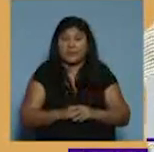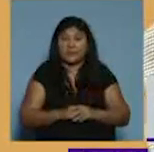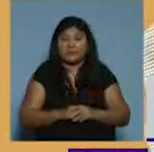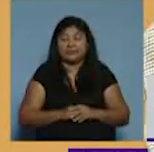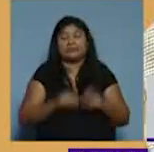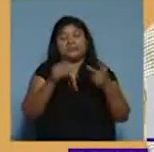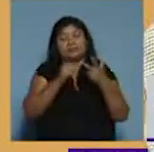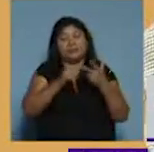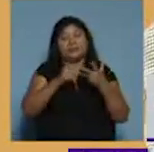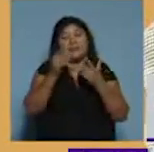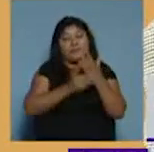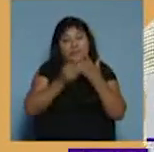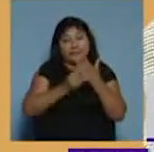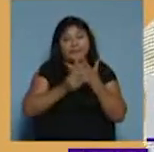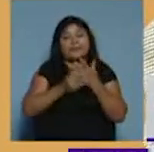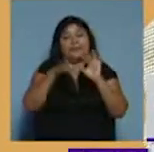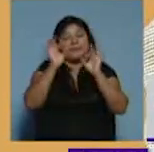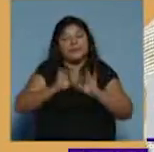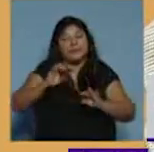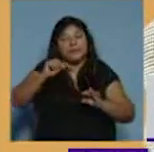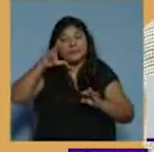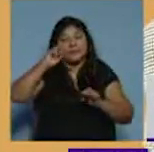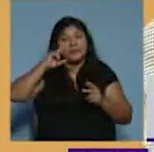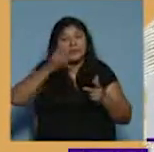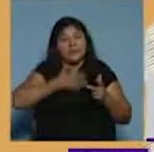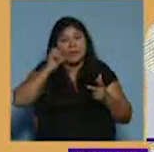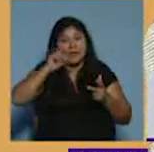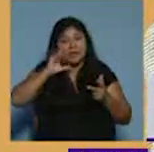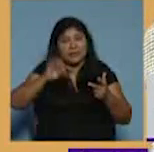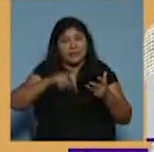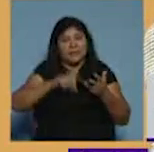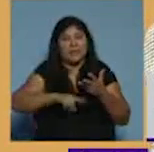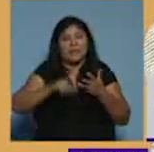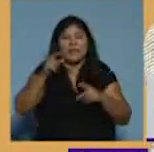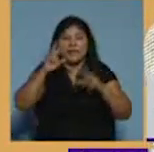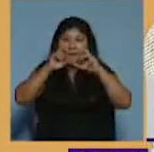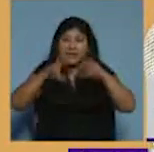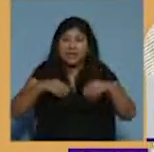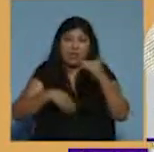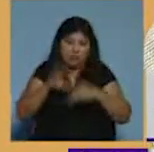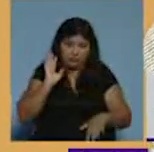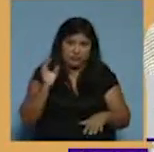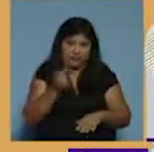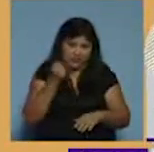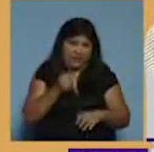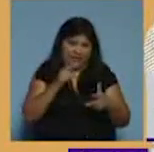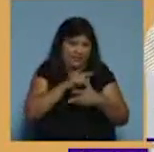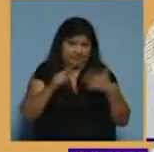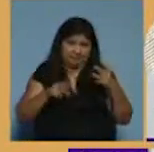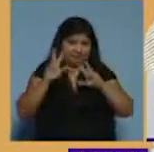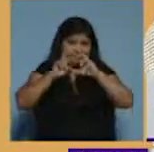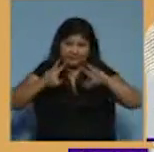ministerio de planificación de una causa que está en plena investigación es muy difícil poder establecer